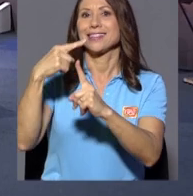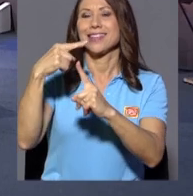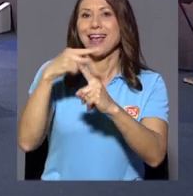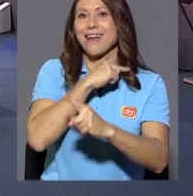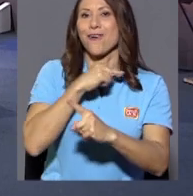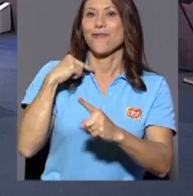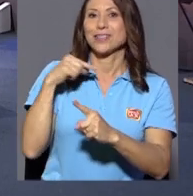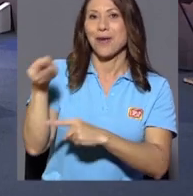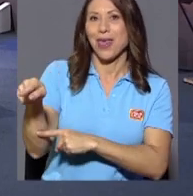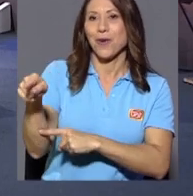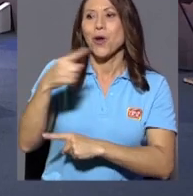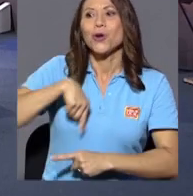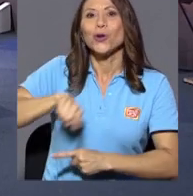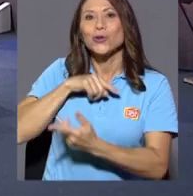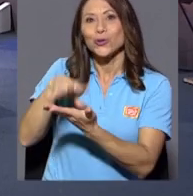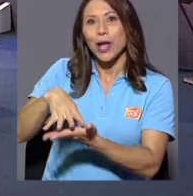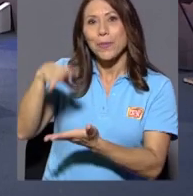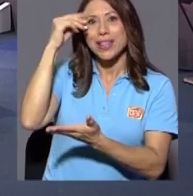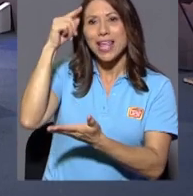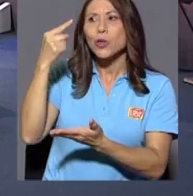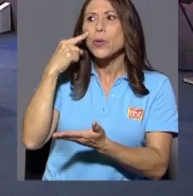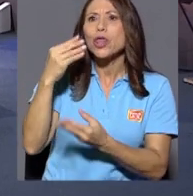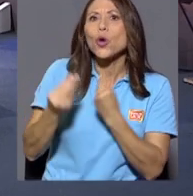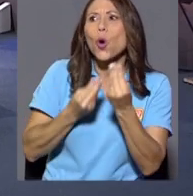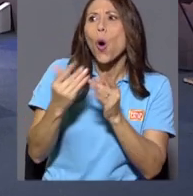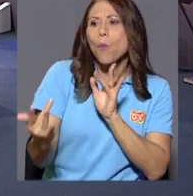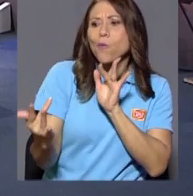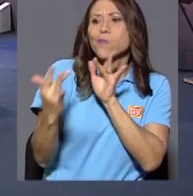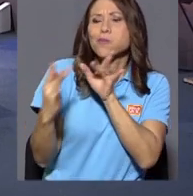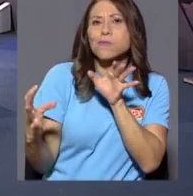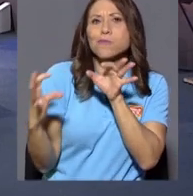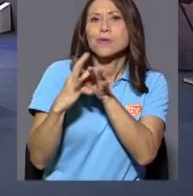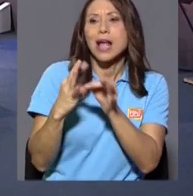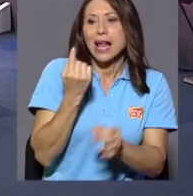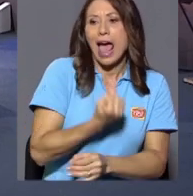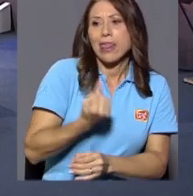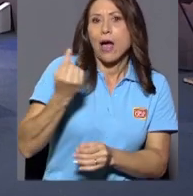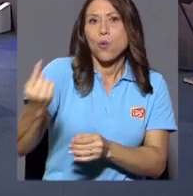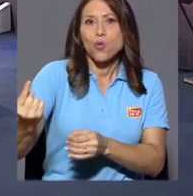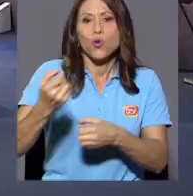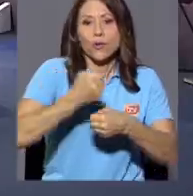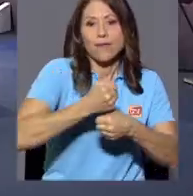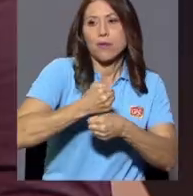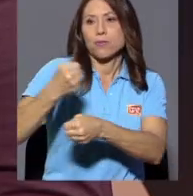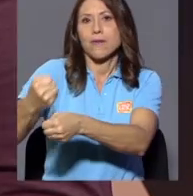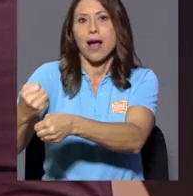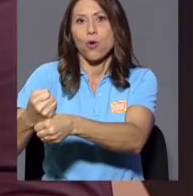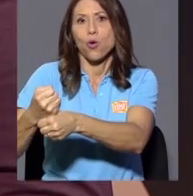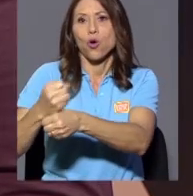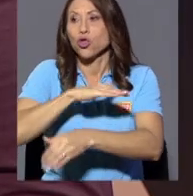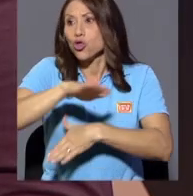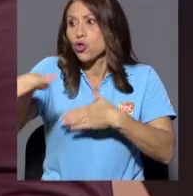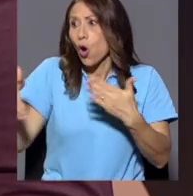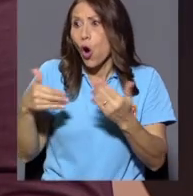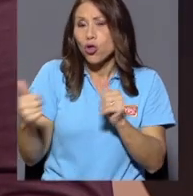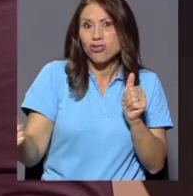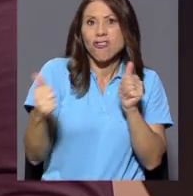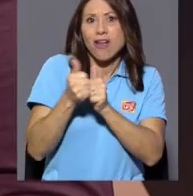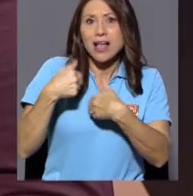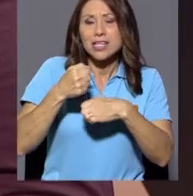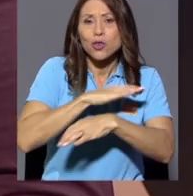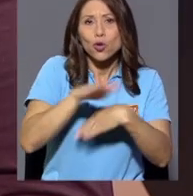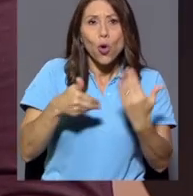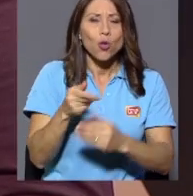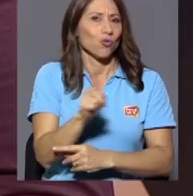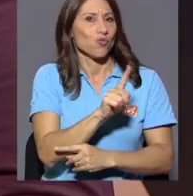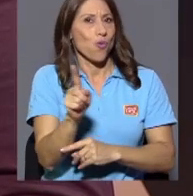aprendiendo es como que articulamos cada uno desarrollando alguna tarea y no todos haciendo todo y el obispo de quilmes ha